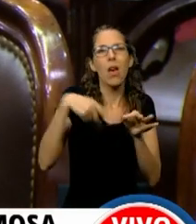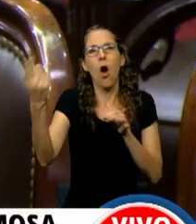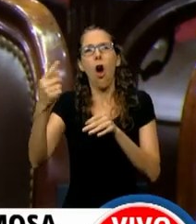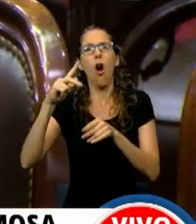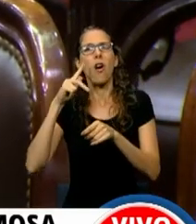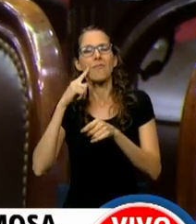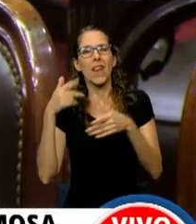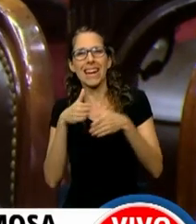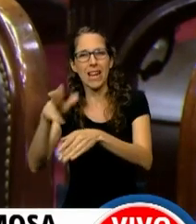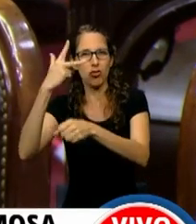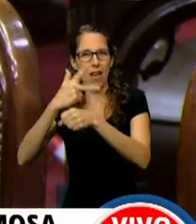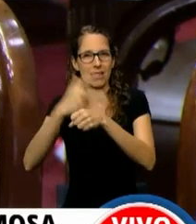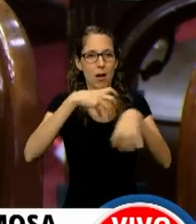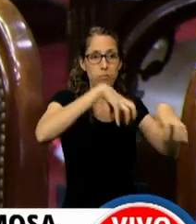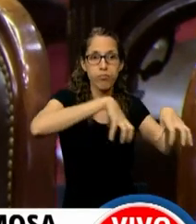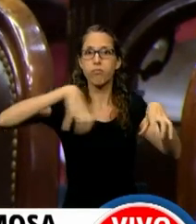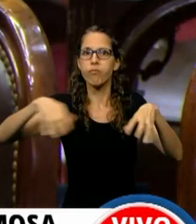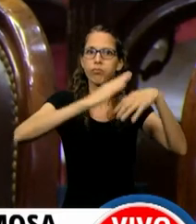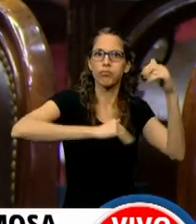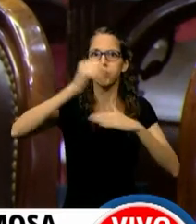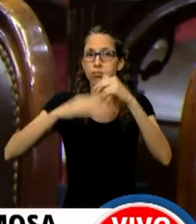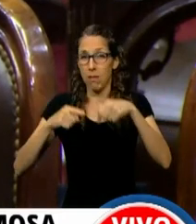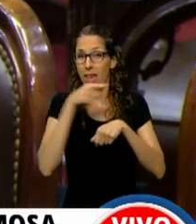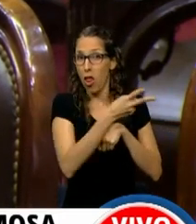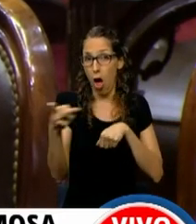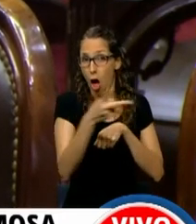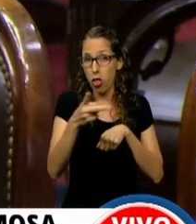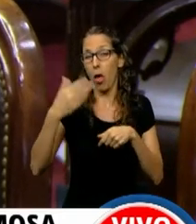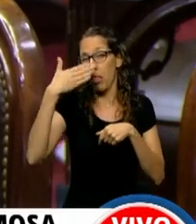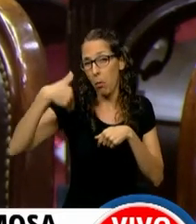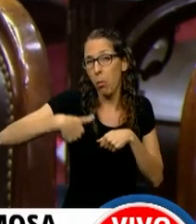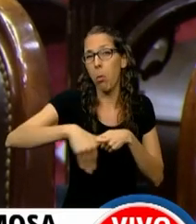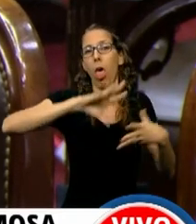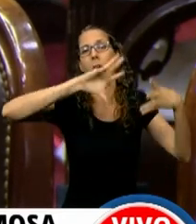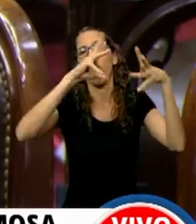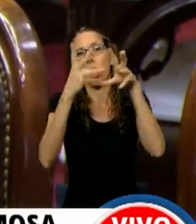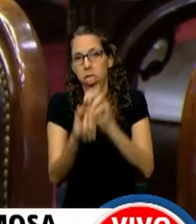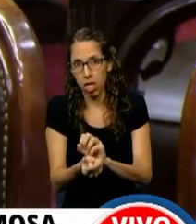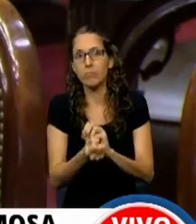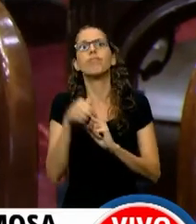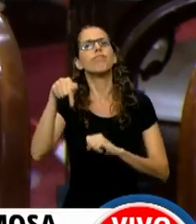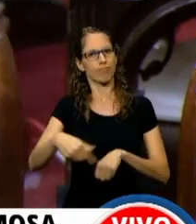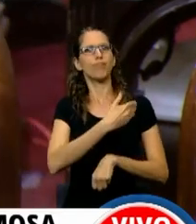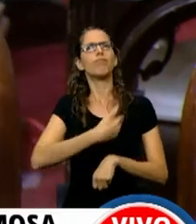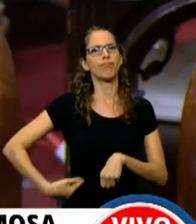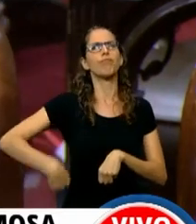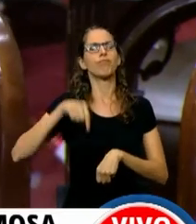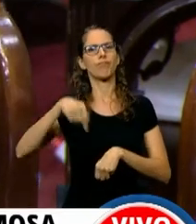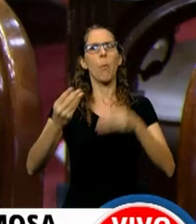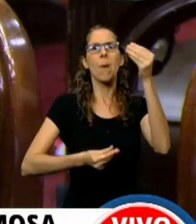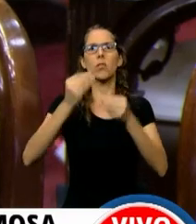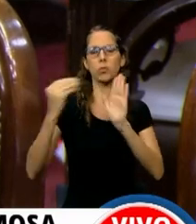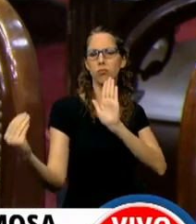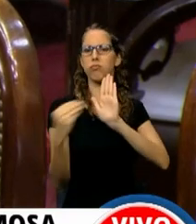Tercero. Esos complejos que hace muchos años estaban abandonados y este gobierno, en este presupuesto, también incluye los